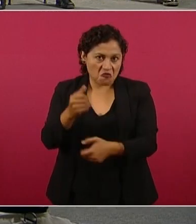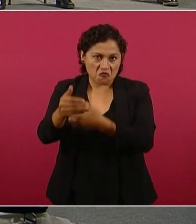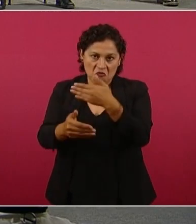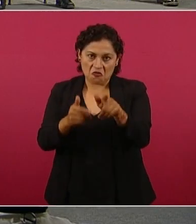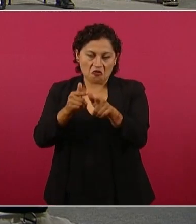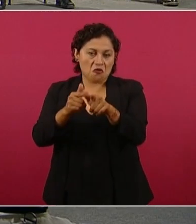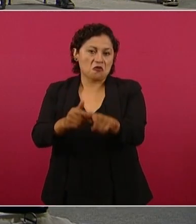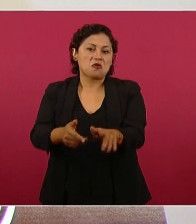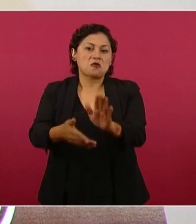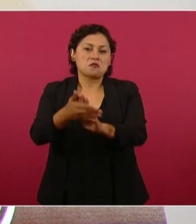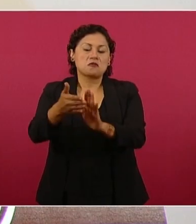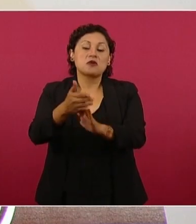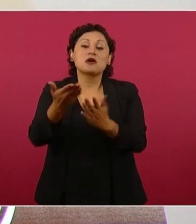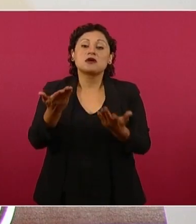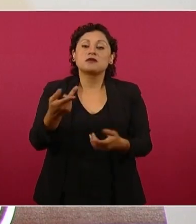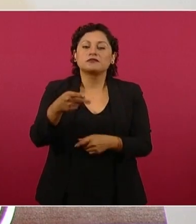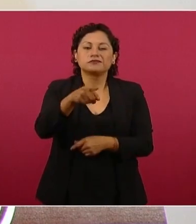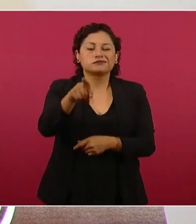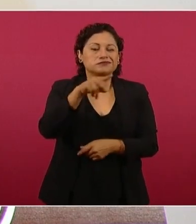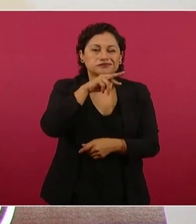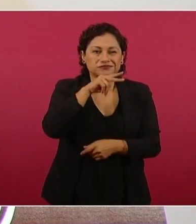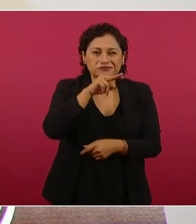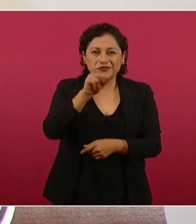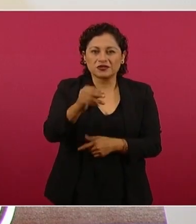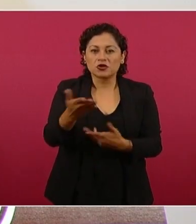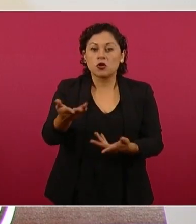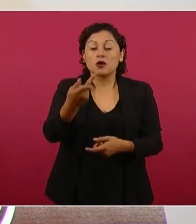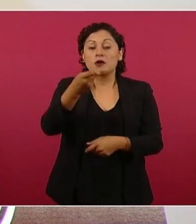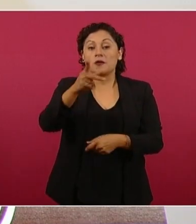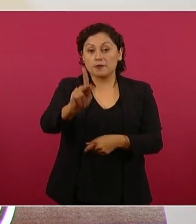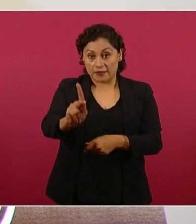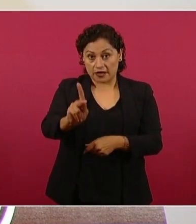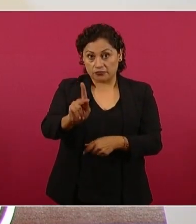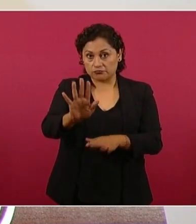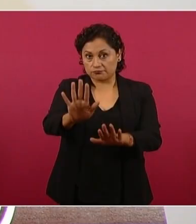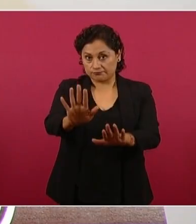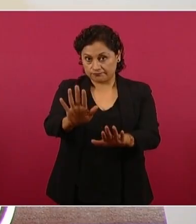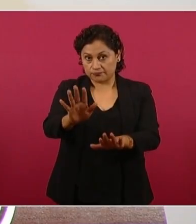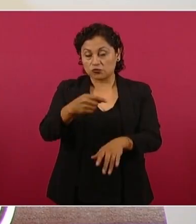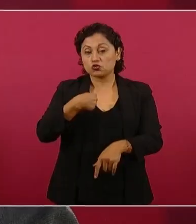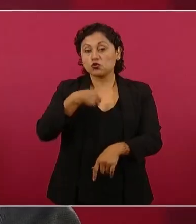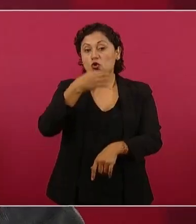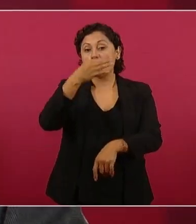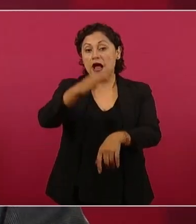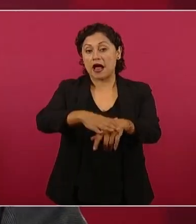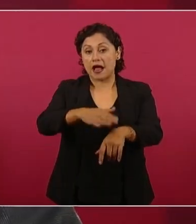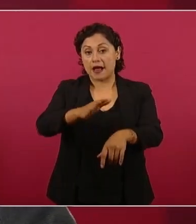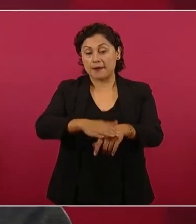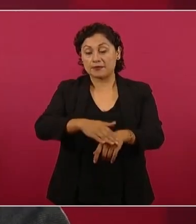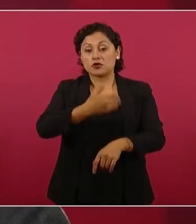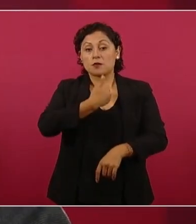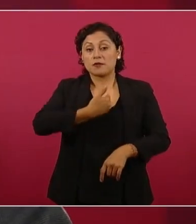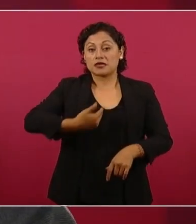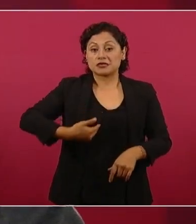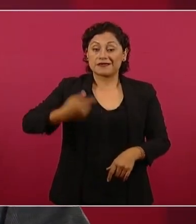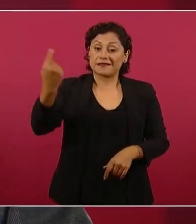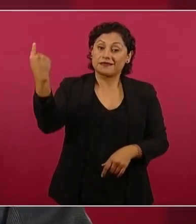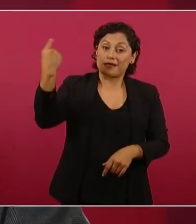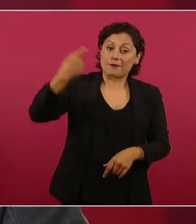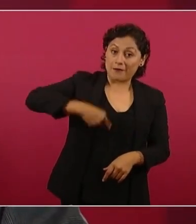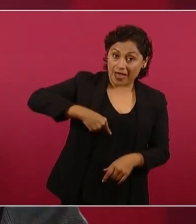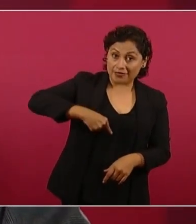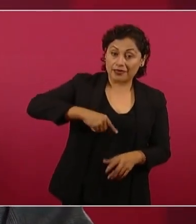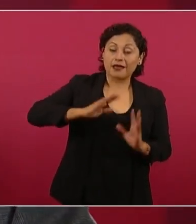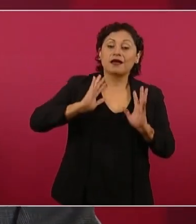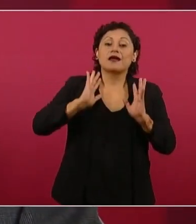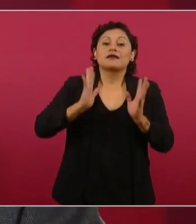que les quiero señalar es que tenemos la instrucción del presidente de que la cuestión ambiental y la cuestión arqueológica